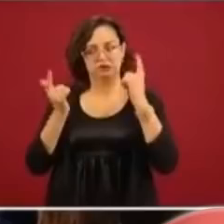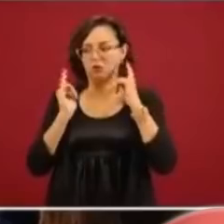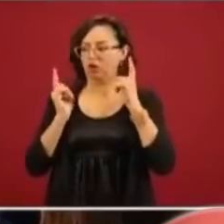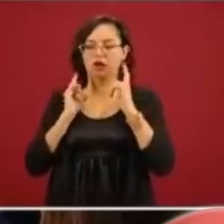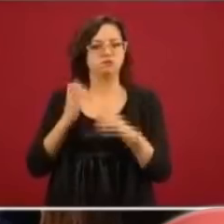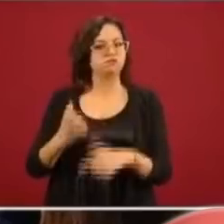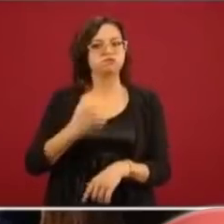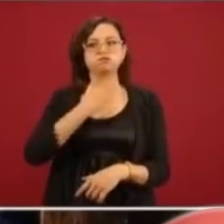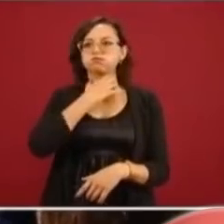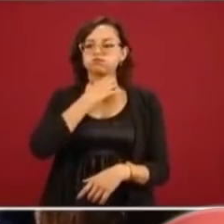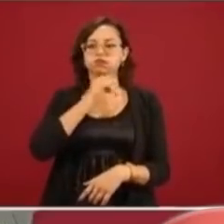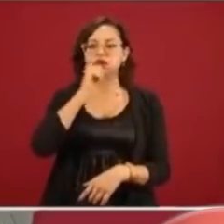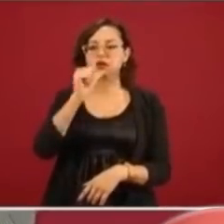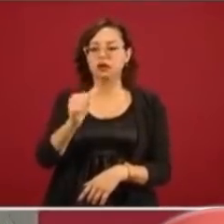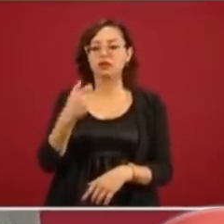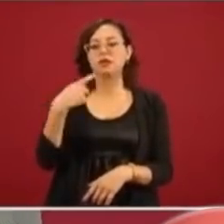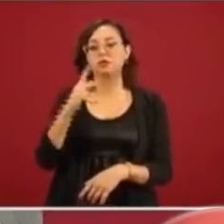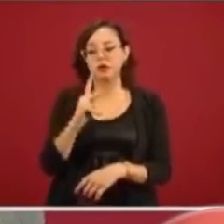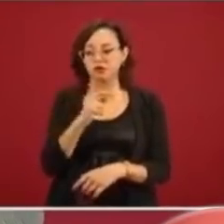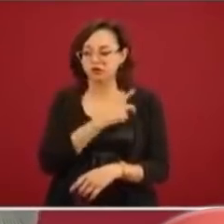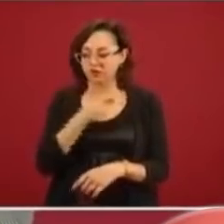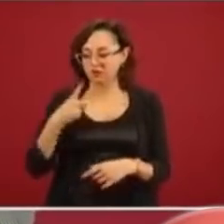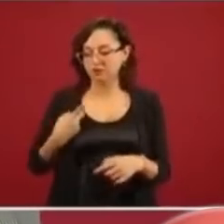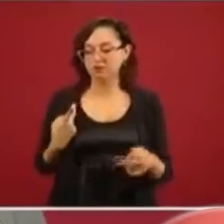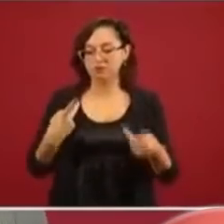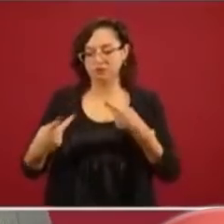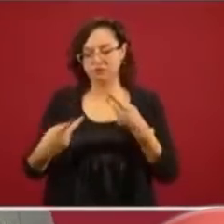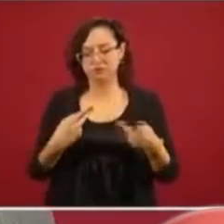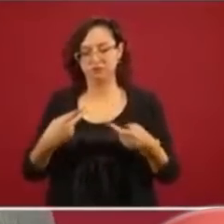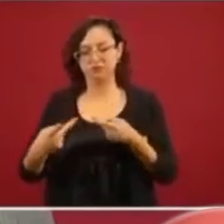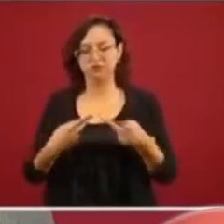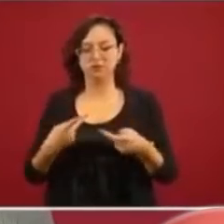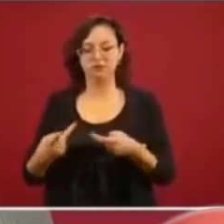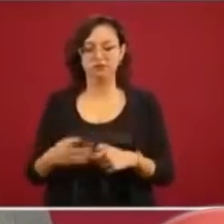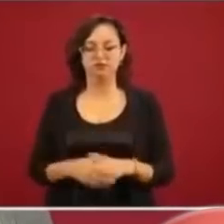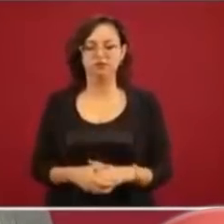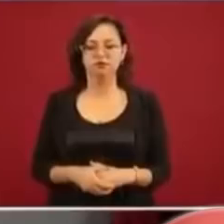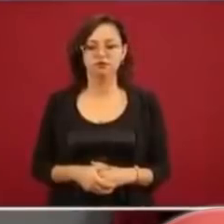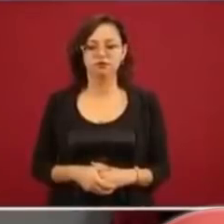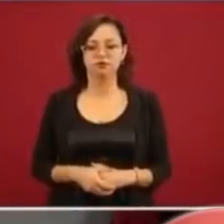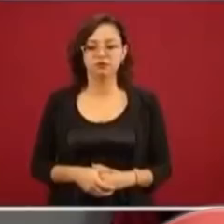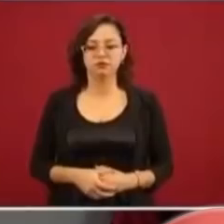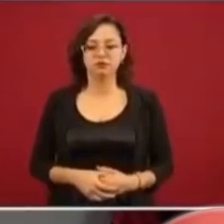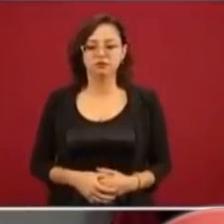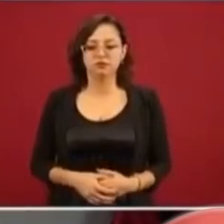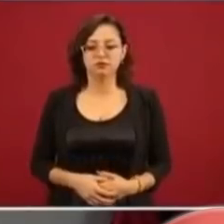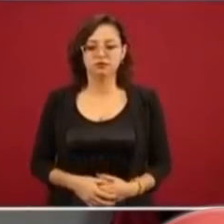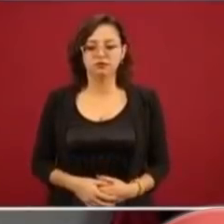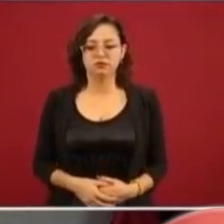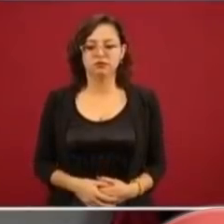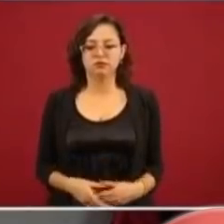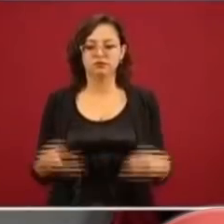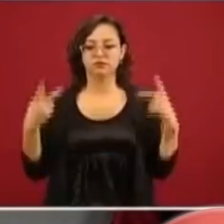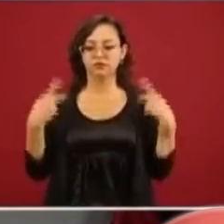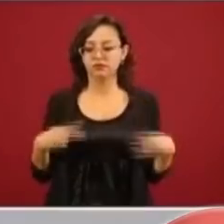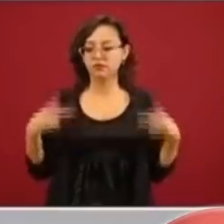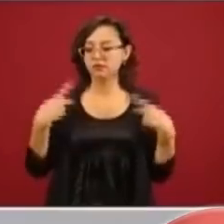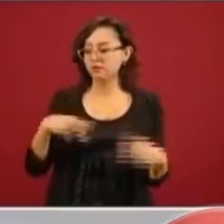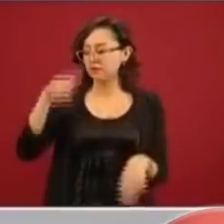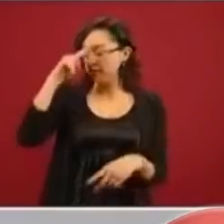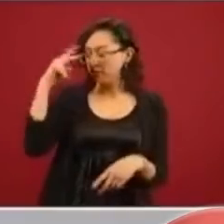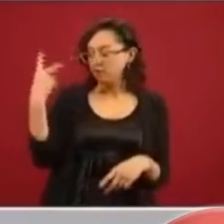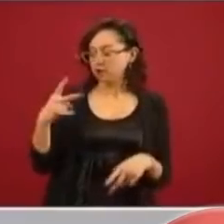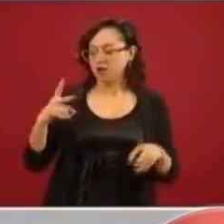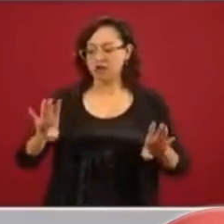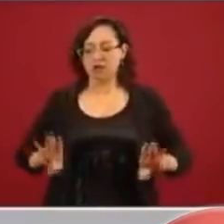y seguros de que vamos a responder. Decía yo, el mexicano colabora con